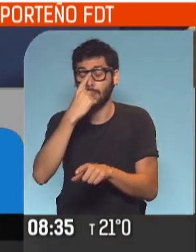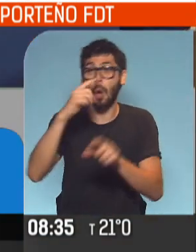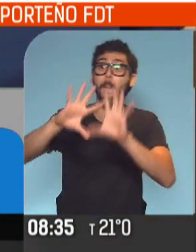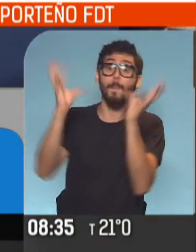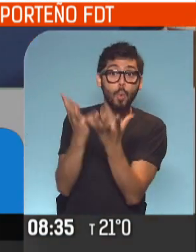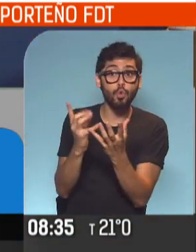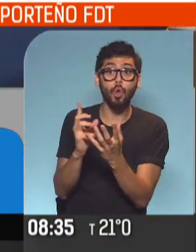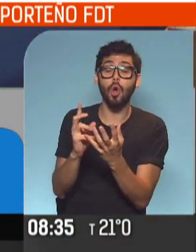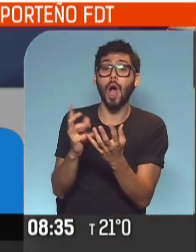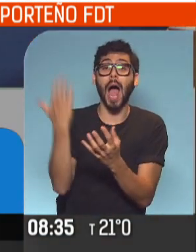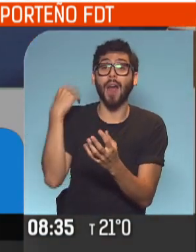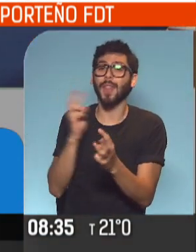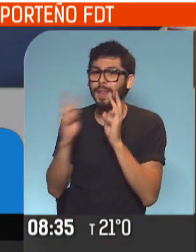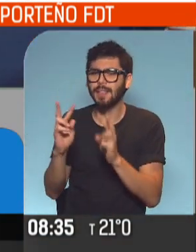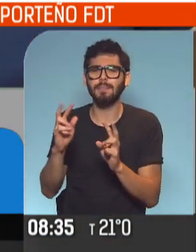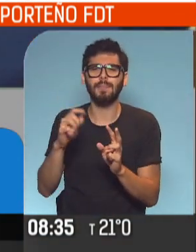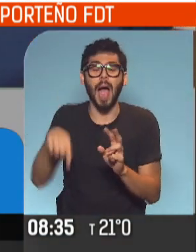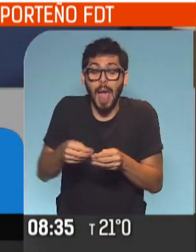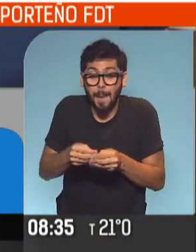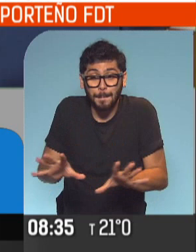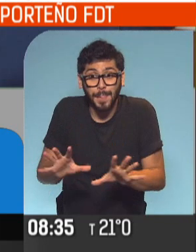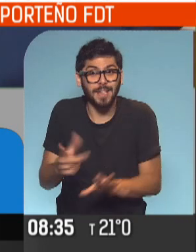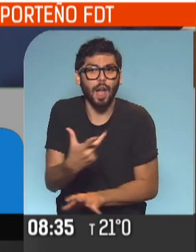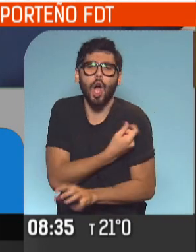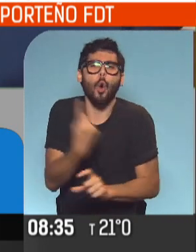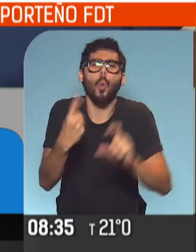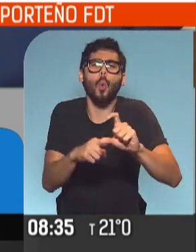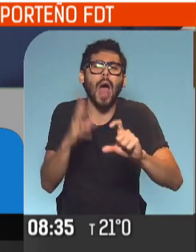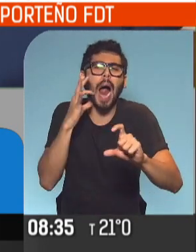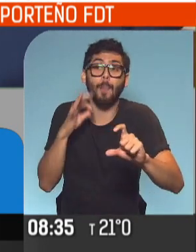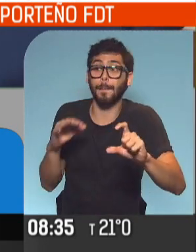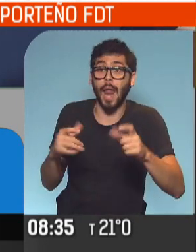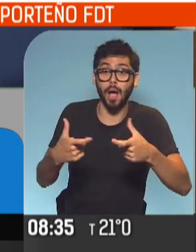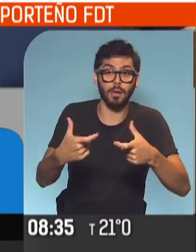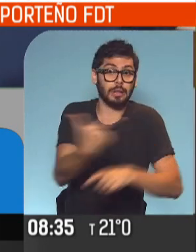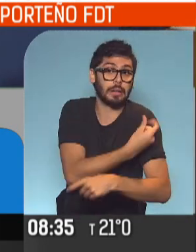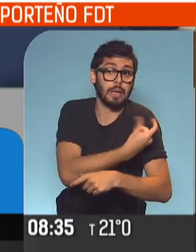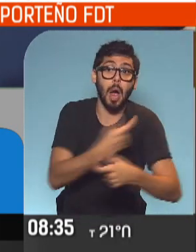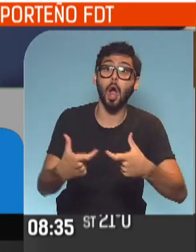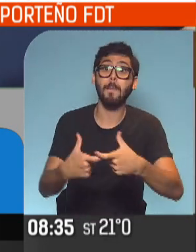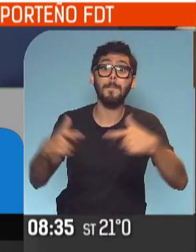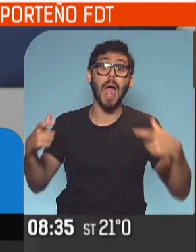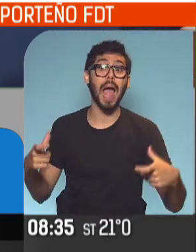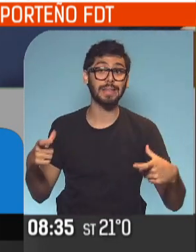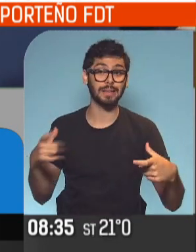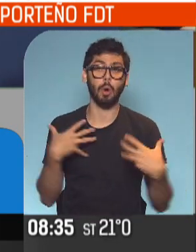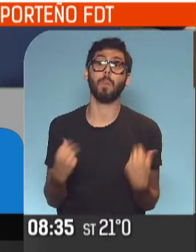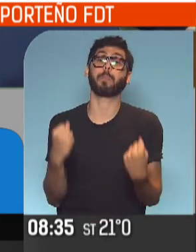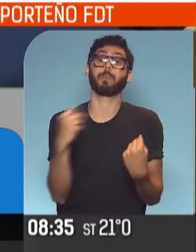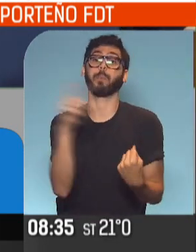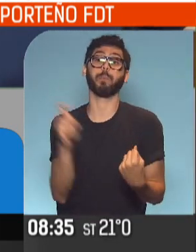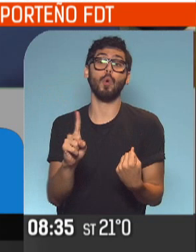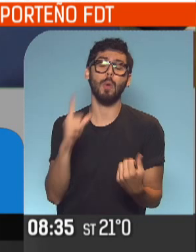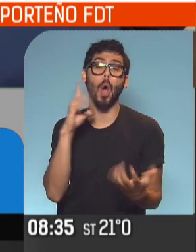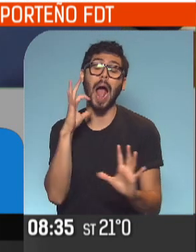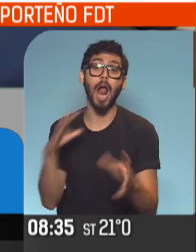aconsejan al principio aunque sea dar una sola dosis para garantizar un nivel de inmunización importante aunque no sea total otros dicen que no que si no